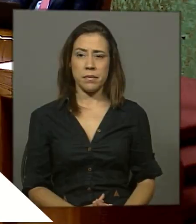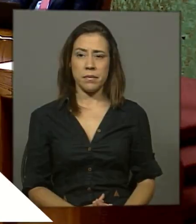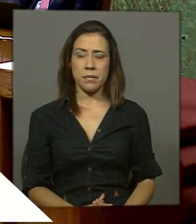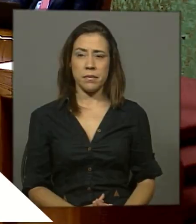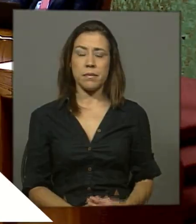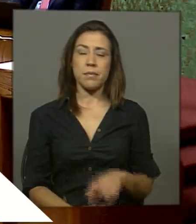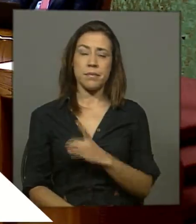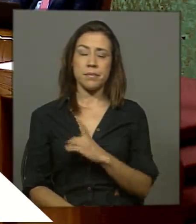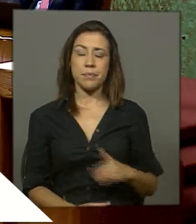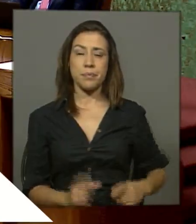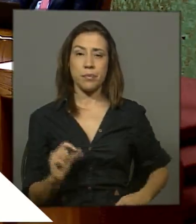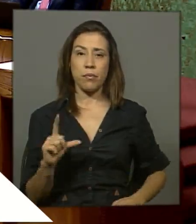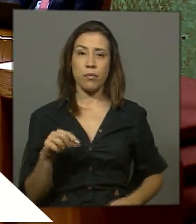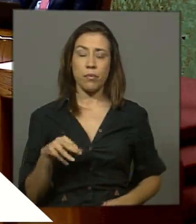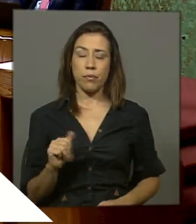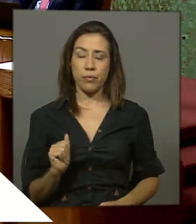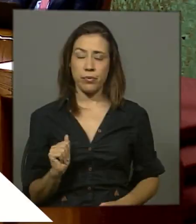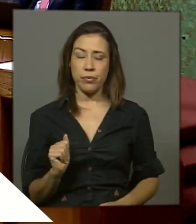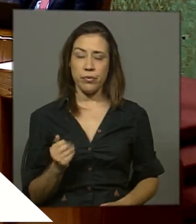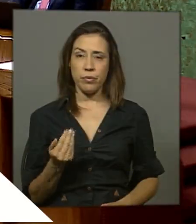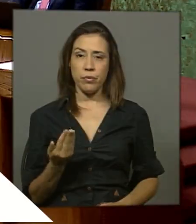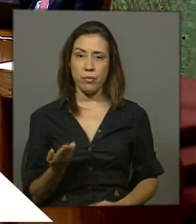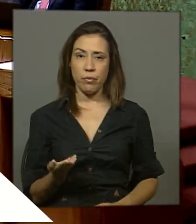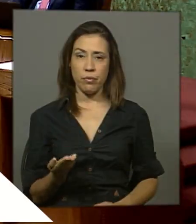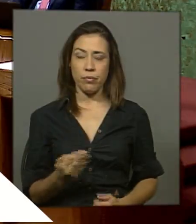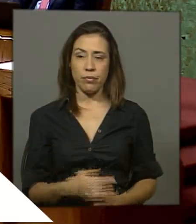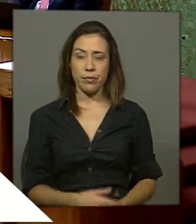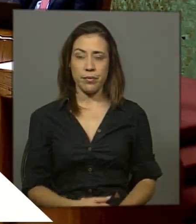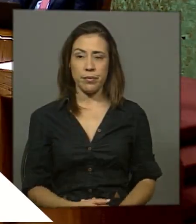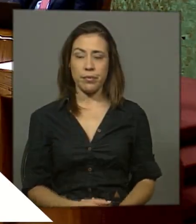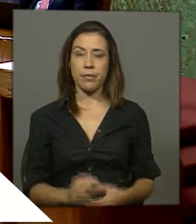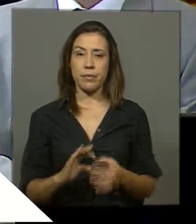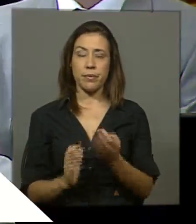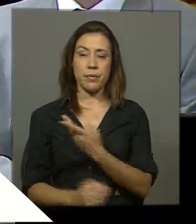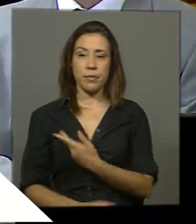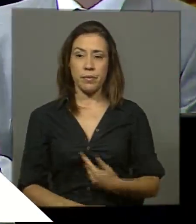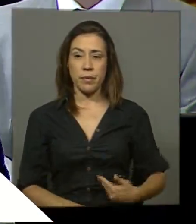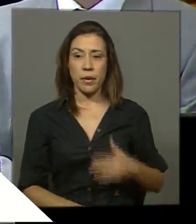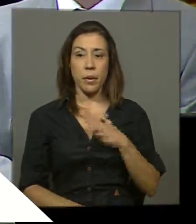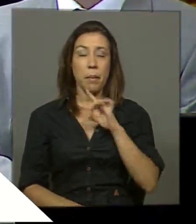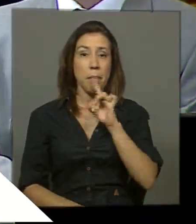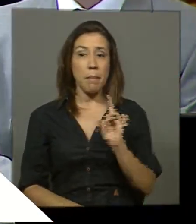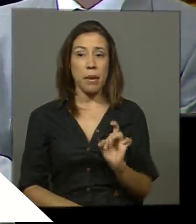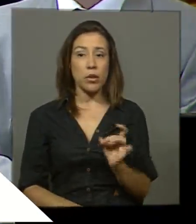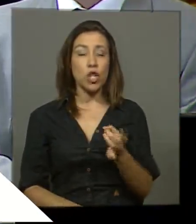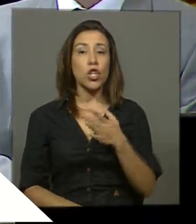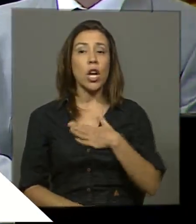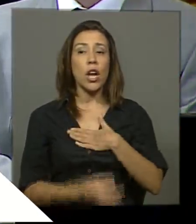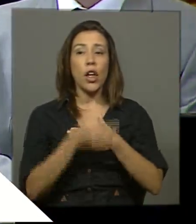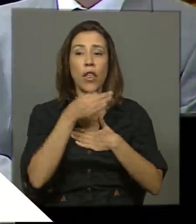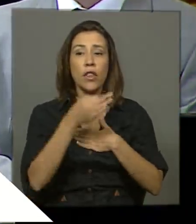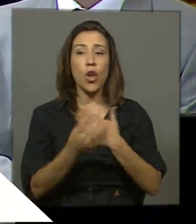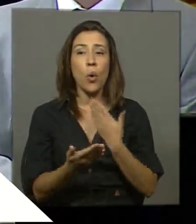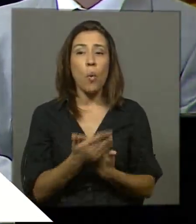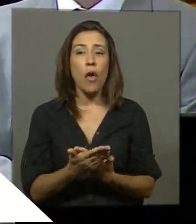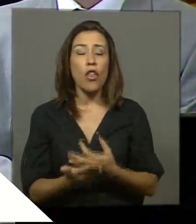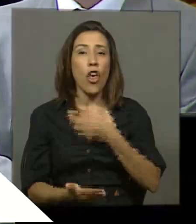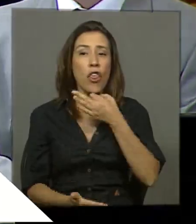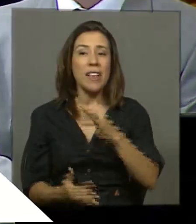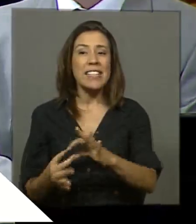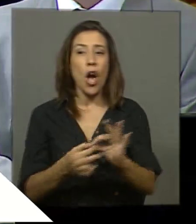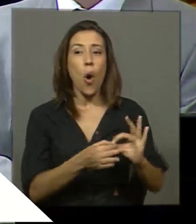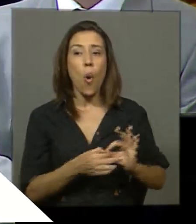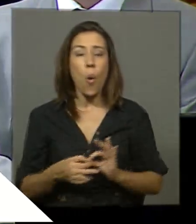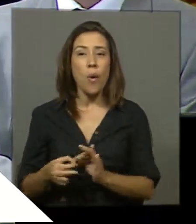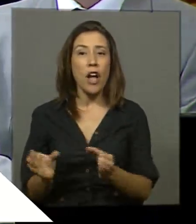diputado seor coloma Gracias presidente una pregunta nueva solo decir que cuando se habla de unidad